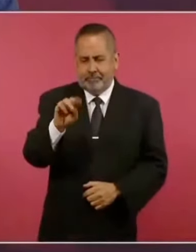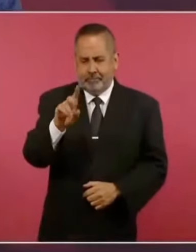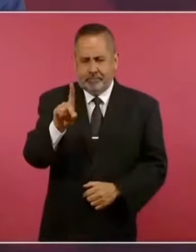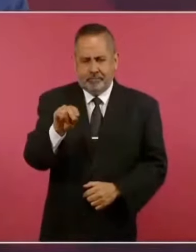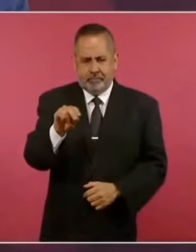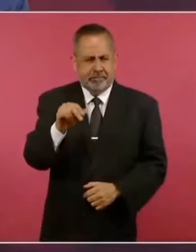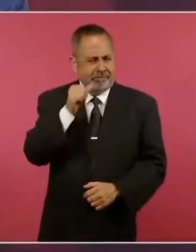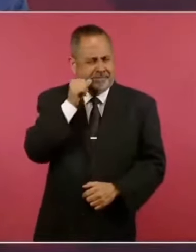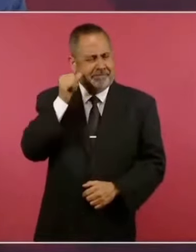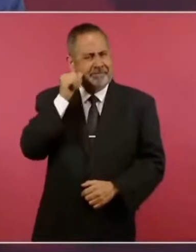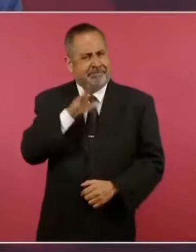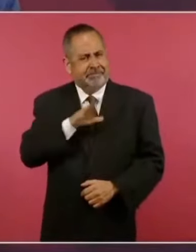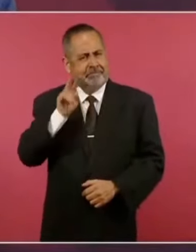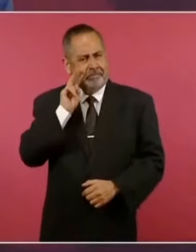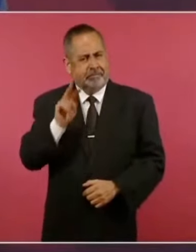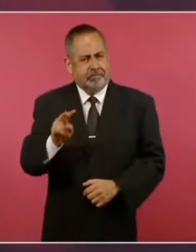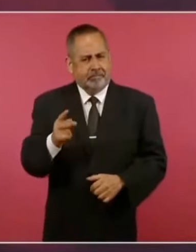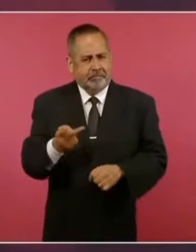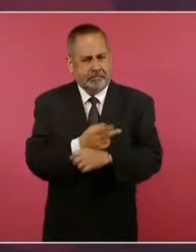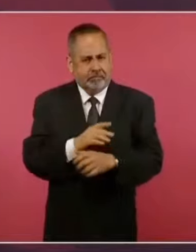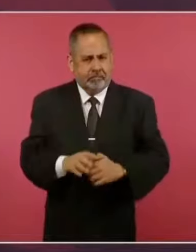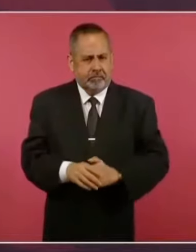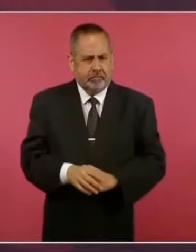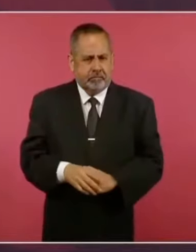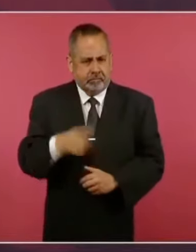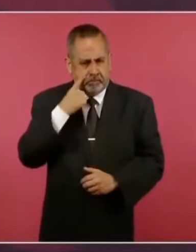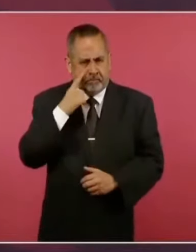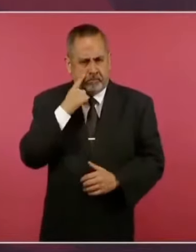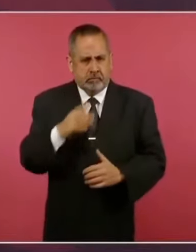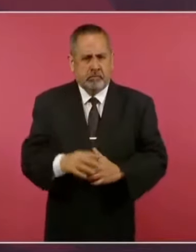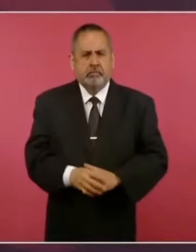sucedió algo Qué pasó mire